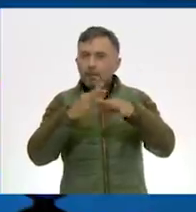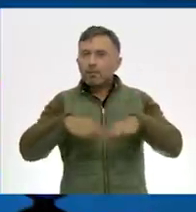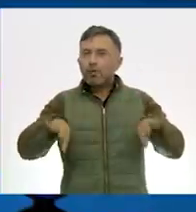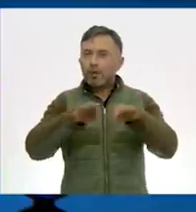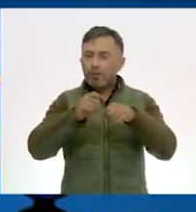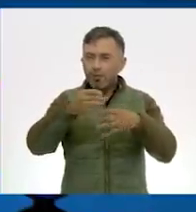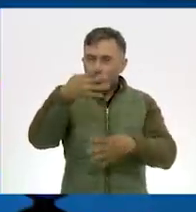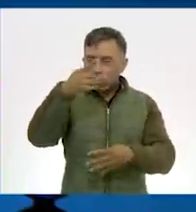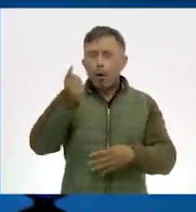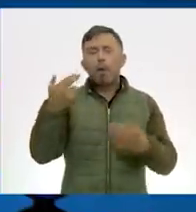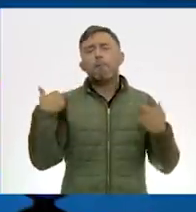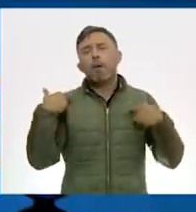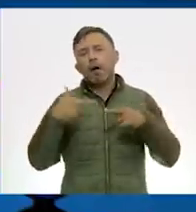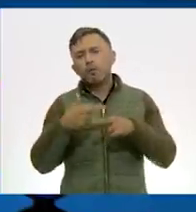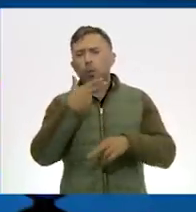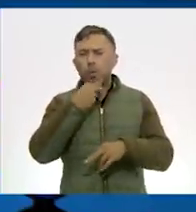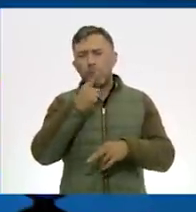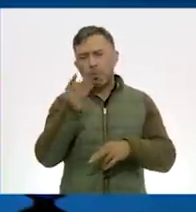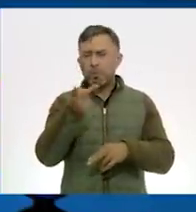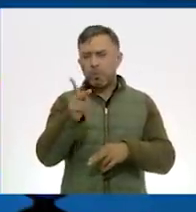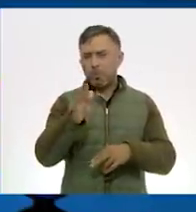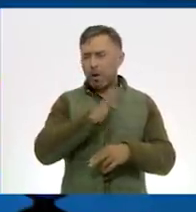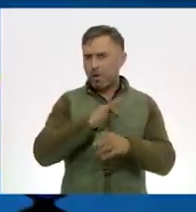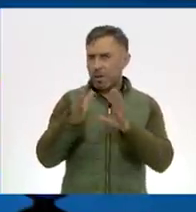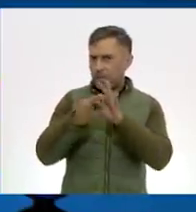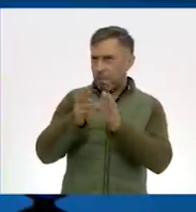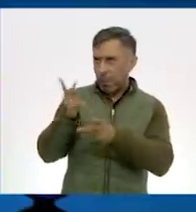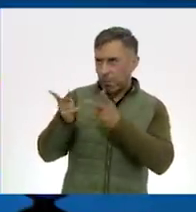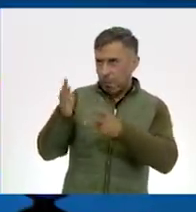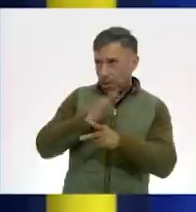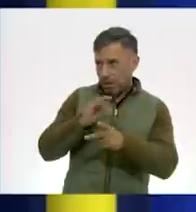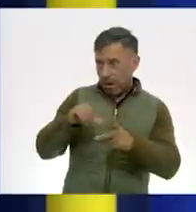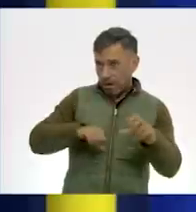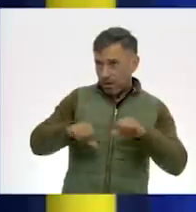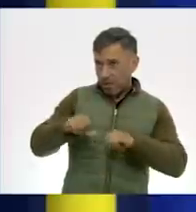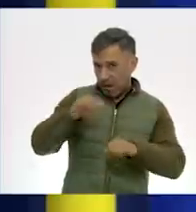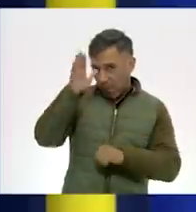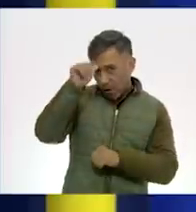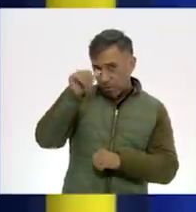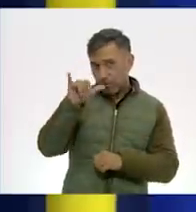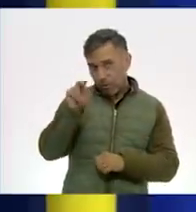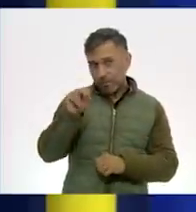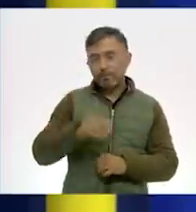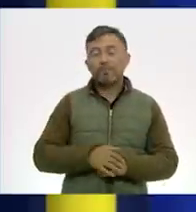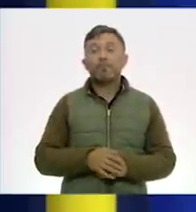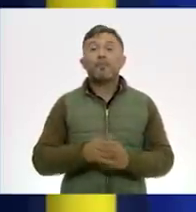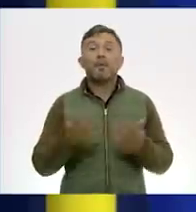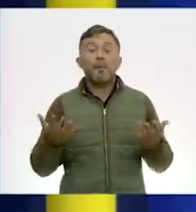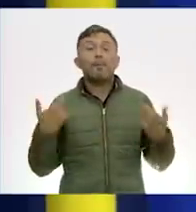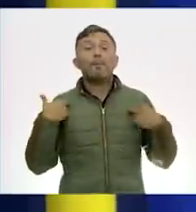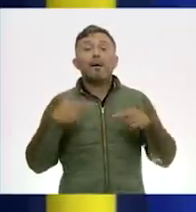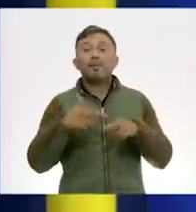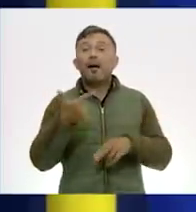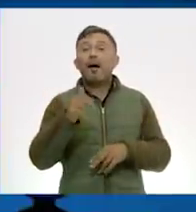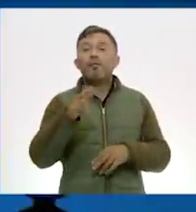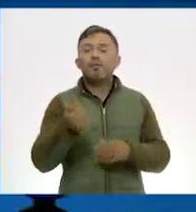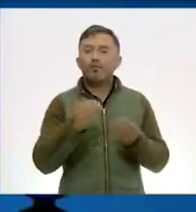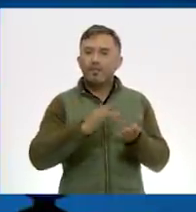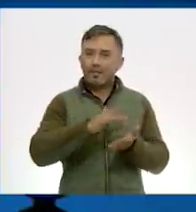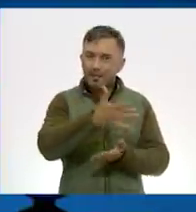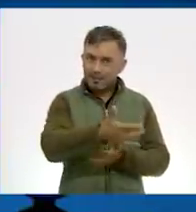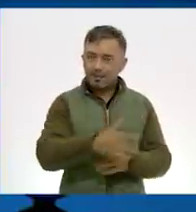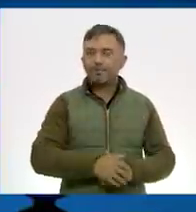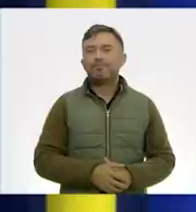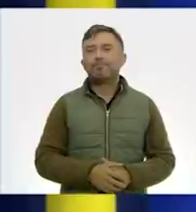maestra, maestro. Si están de acuerdo, lleva a cabo esta actividad. Perfecto. Pues, maestra Gaby, muchas gracias. Y